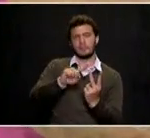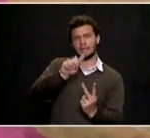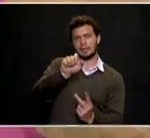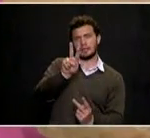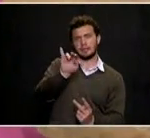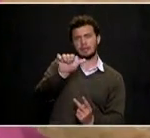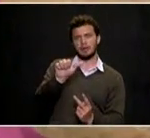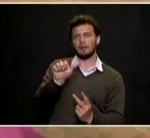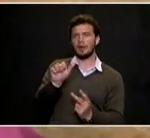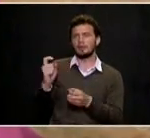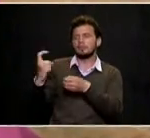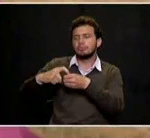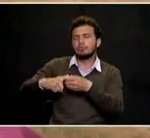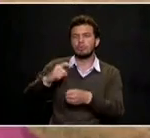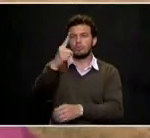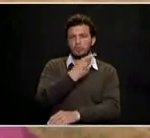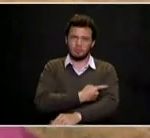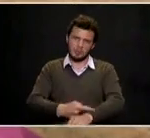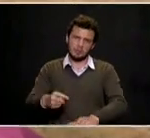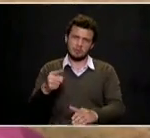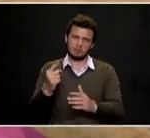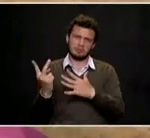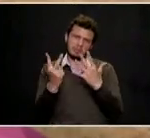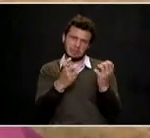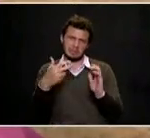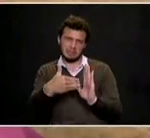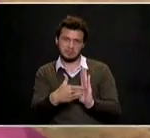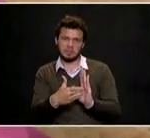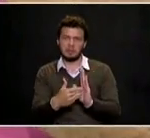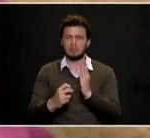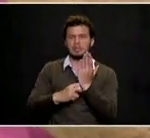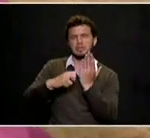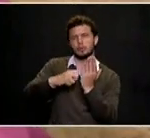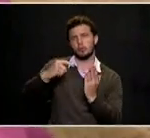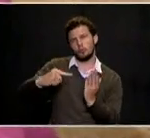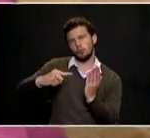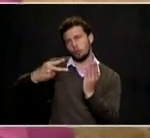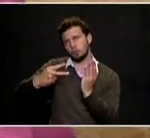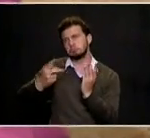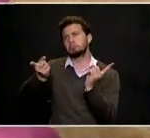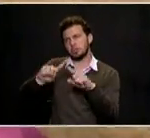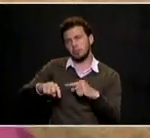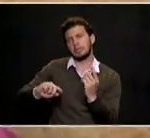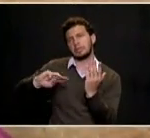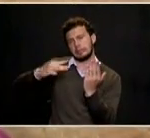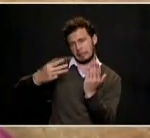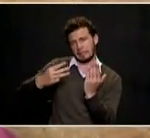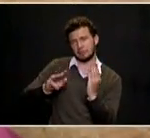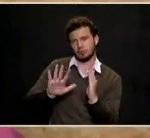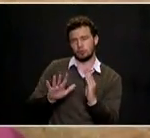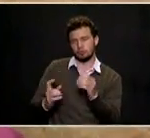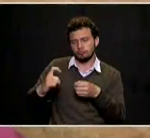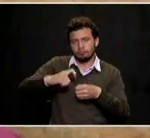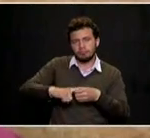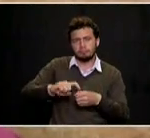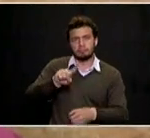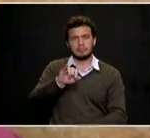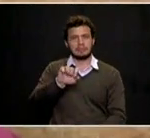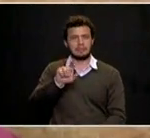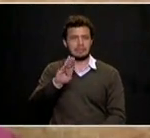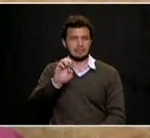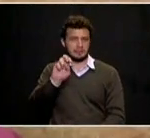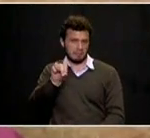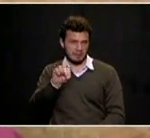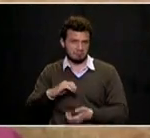personas básicamente los estratos 1 2 y aún tres que están en el sisbén de tal manera que lo que hay que